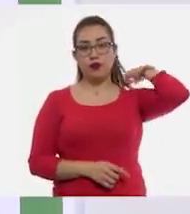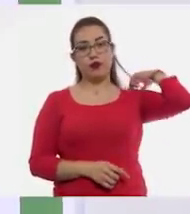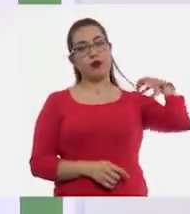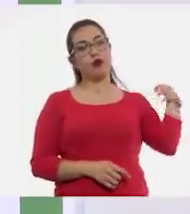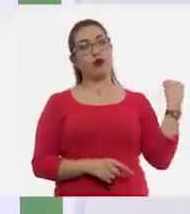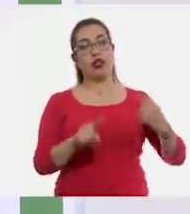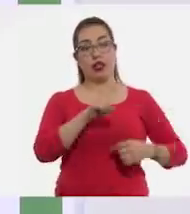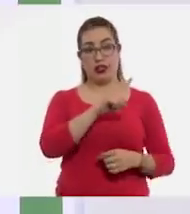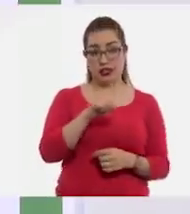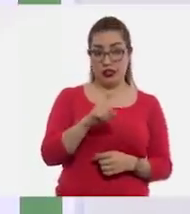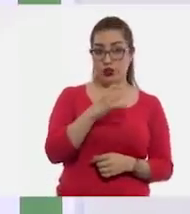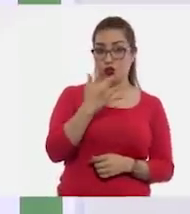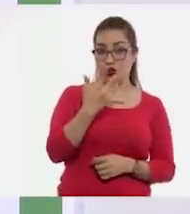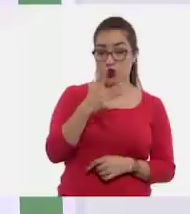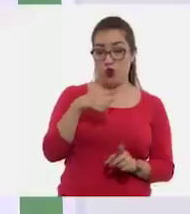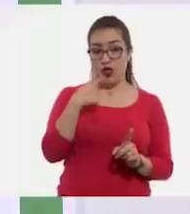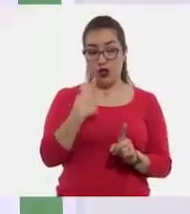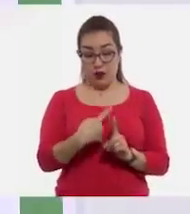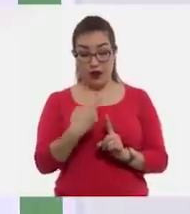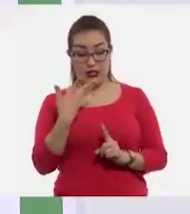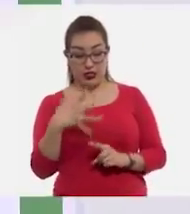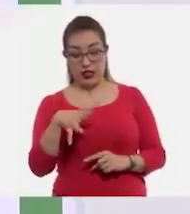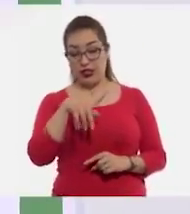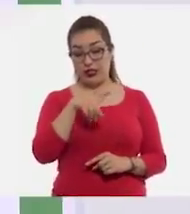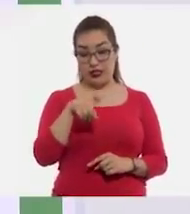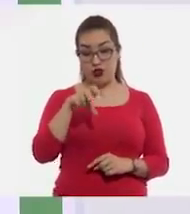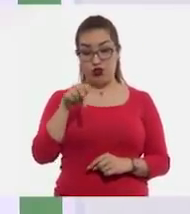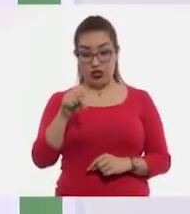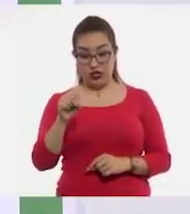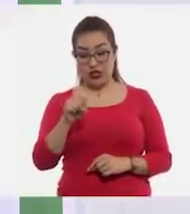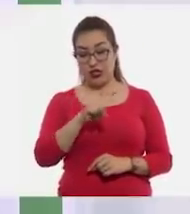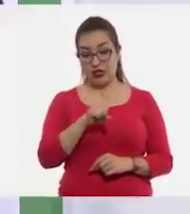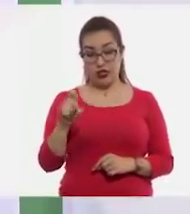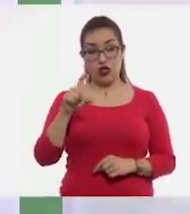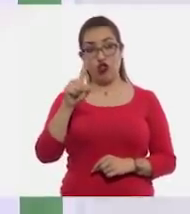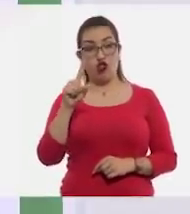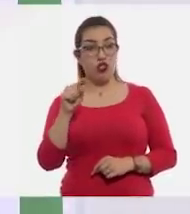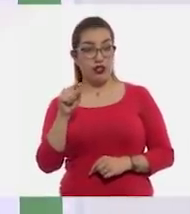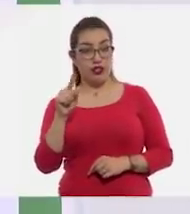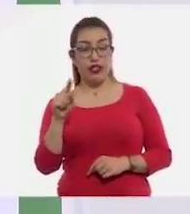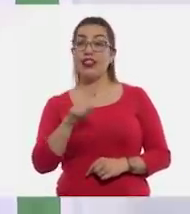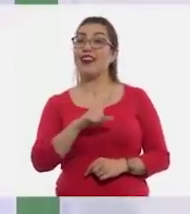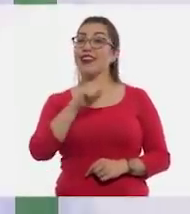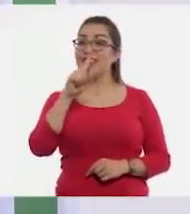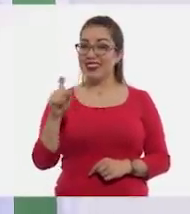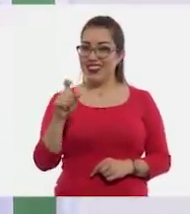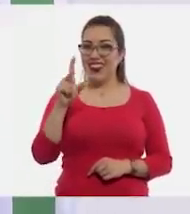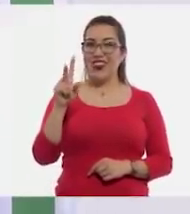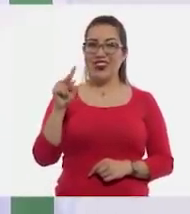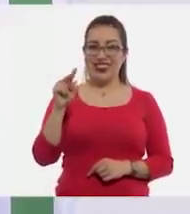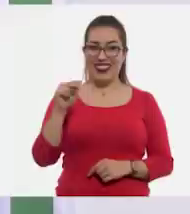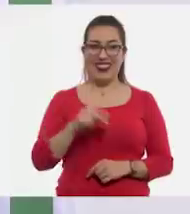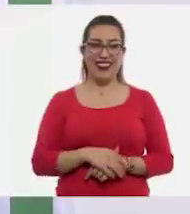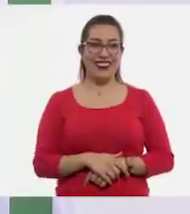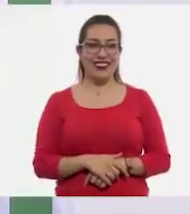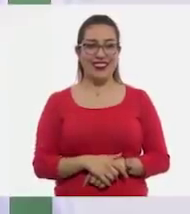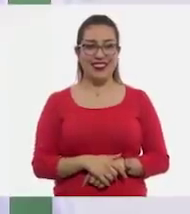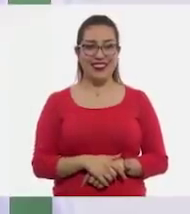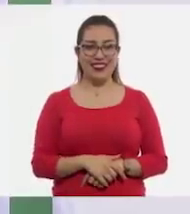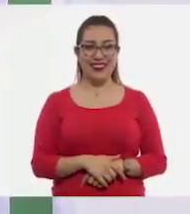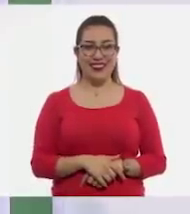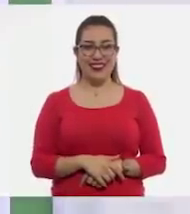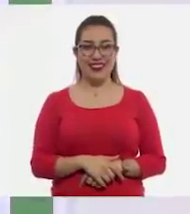150 más 10, 160, 170, 170 más 10. 180. ¡Ay, que soplaron los niños! Ah, 180, pues